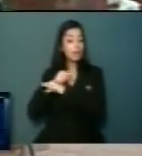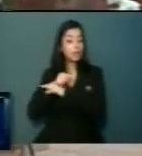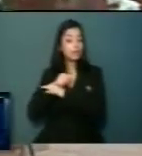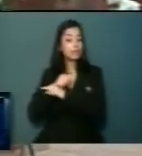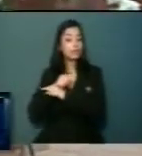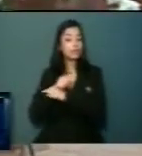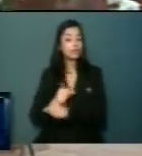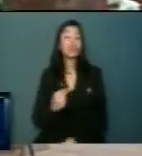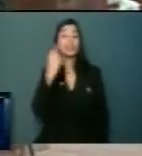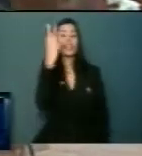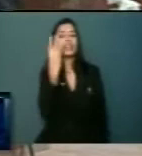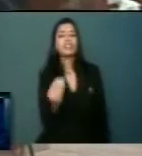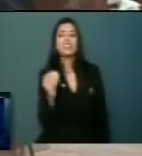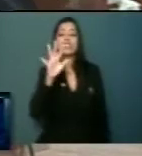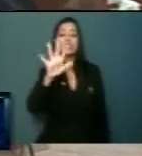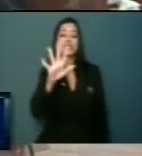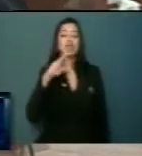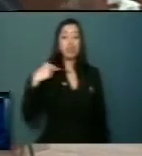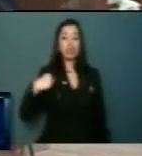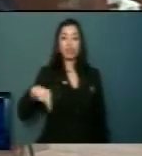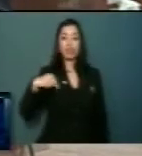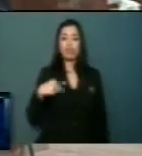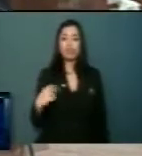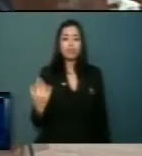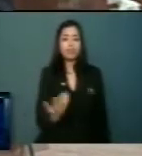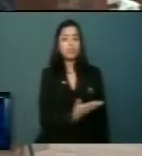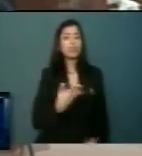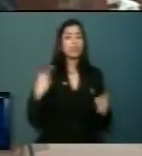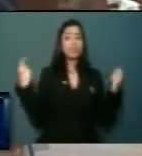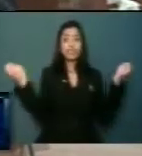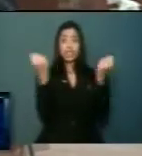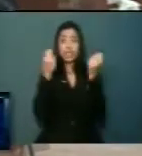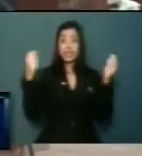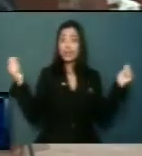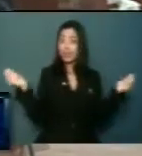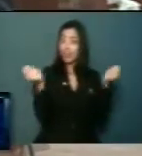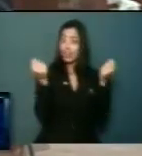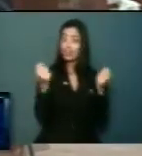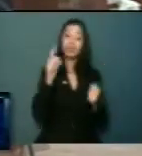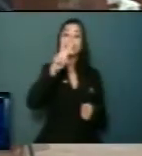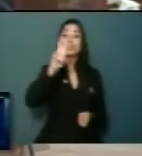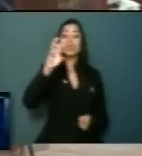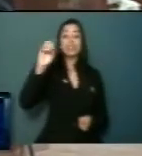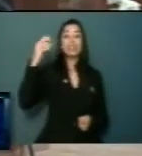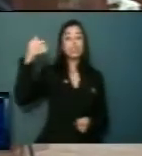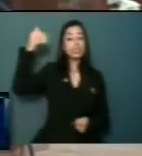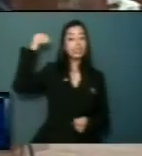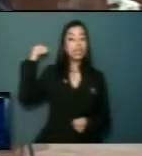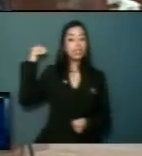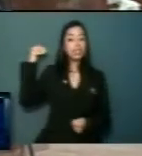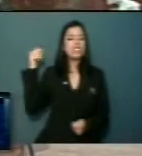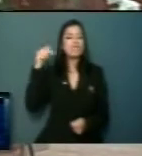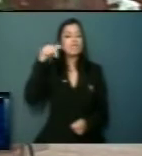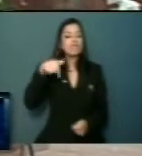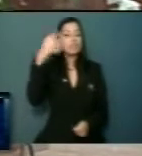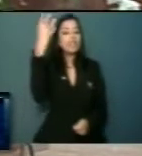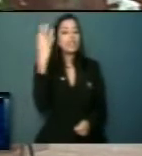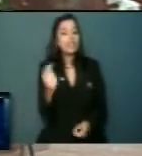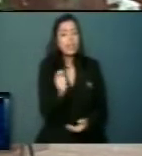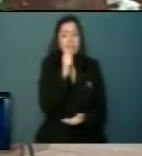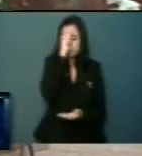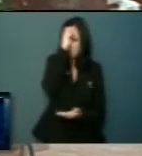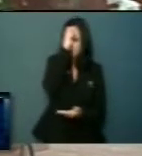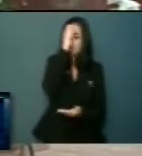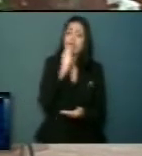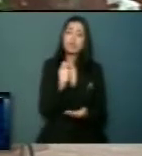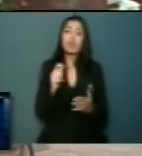El 5 de noviembre que estamos conmemorando nuestro bicentenario es un día de reconocimientos